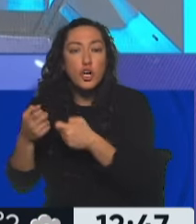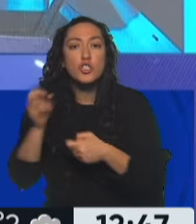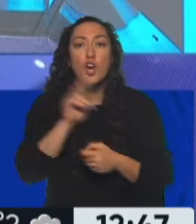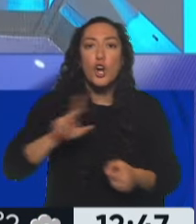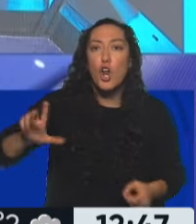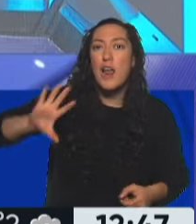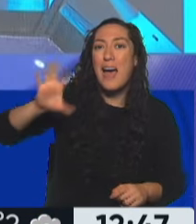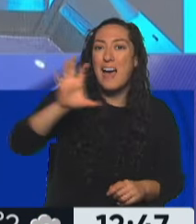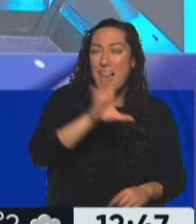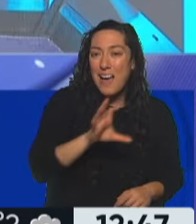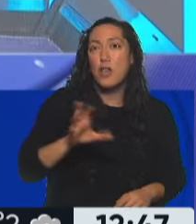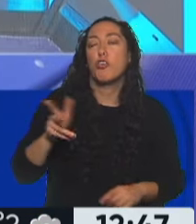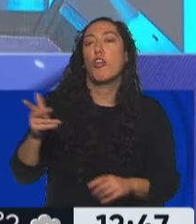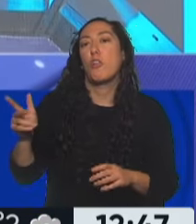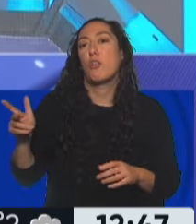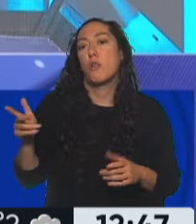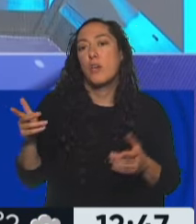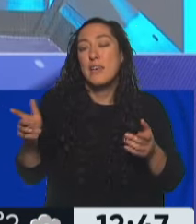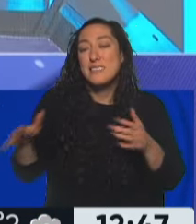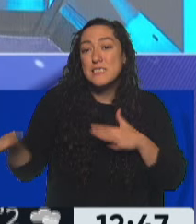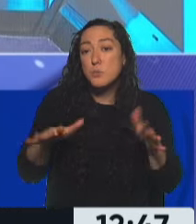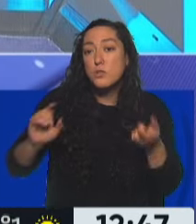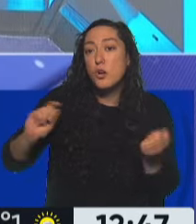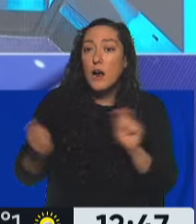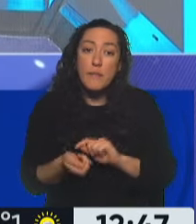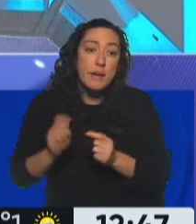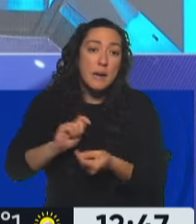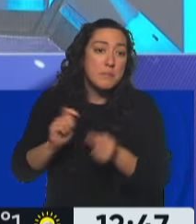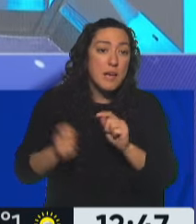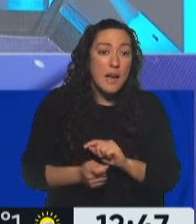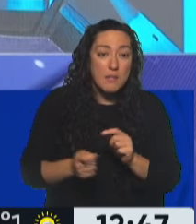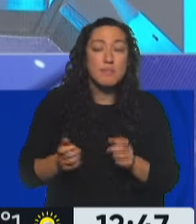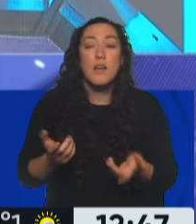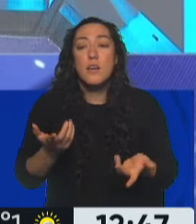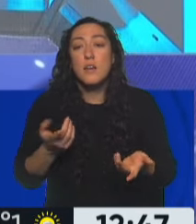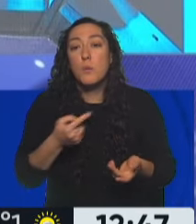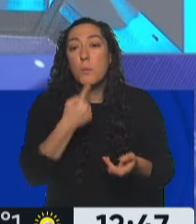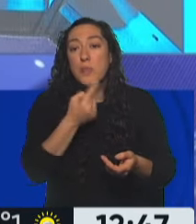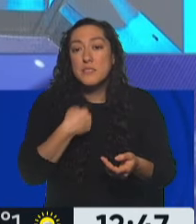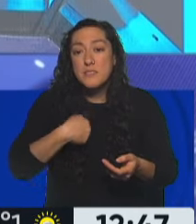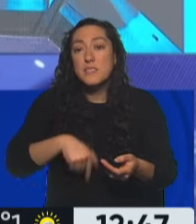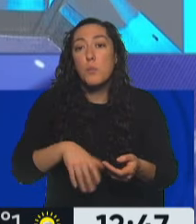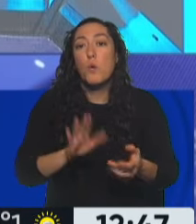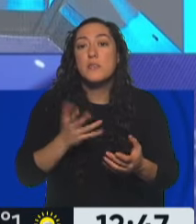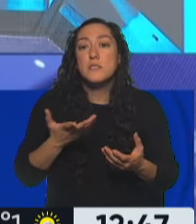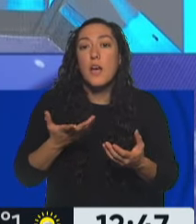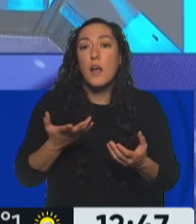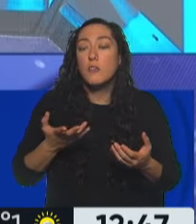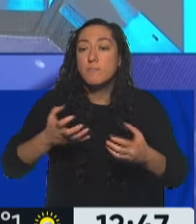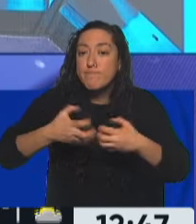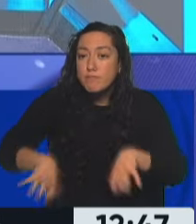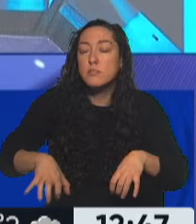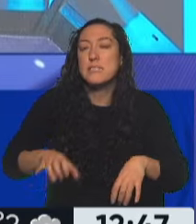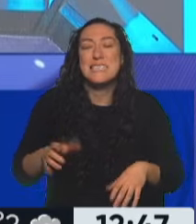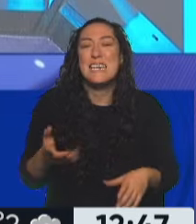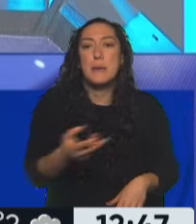regionales. Pero bueno, es un escenario dinámico. No hay, me preguntabas por ejemplo si hay inminencia de ruptura. El presidente